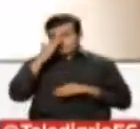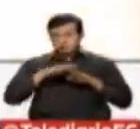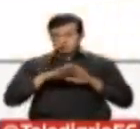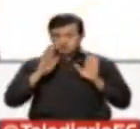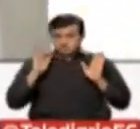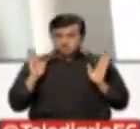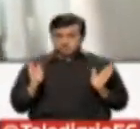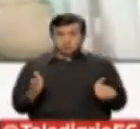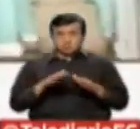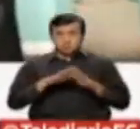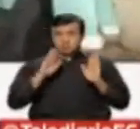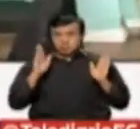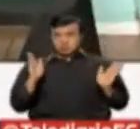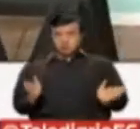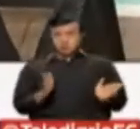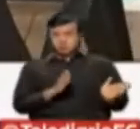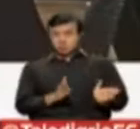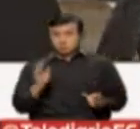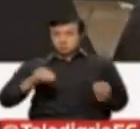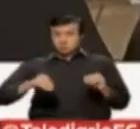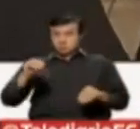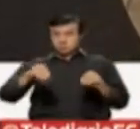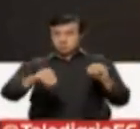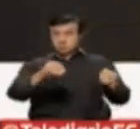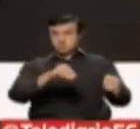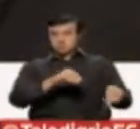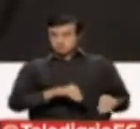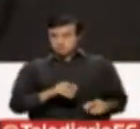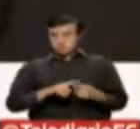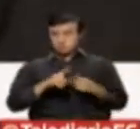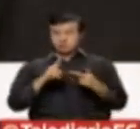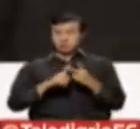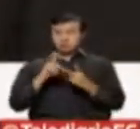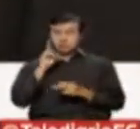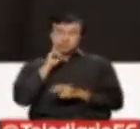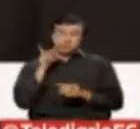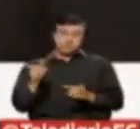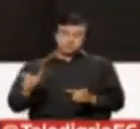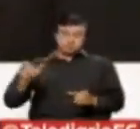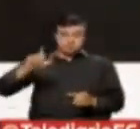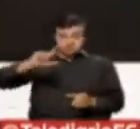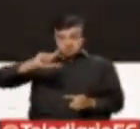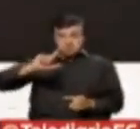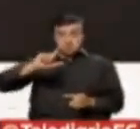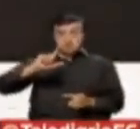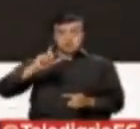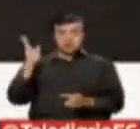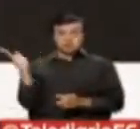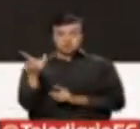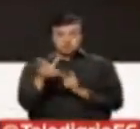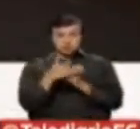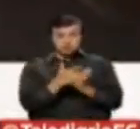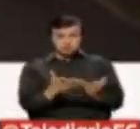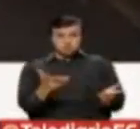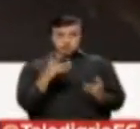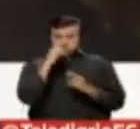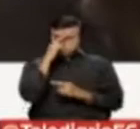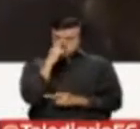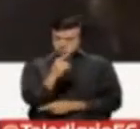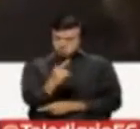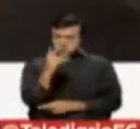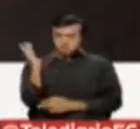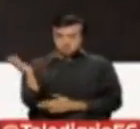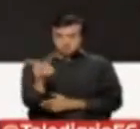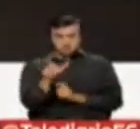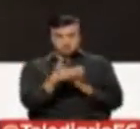de los montajes de mesas servicio de vinos así diga a los clientes con respeto